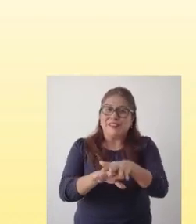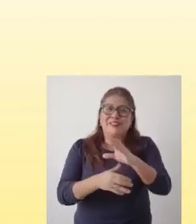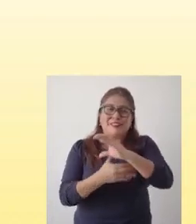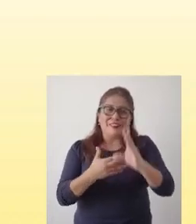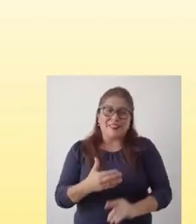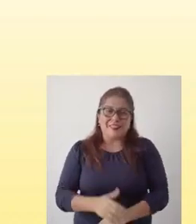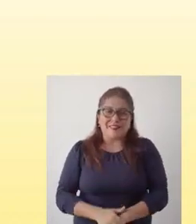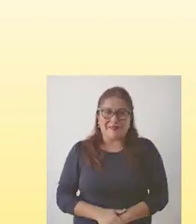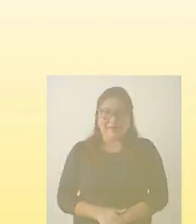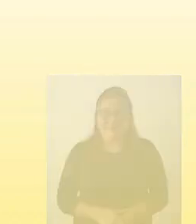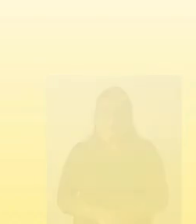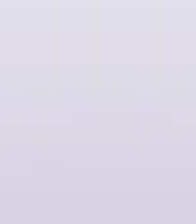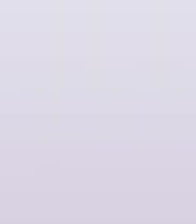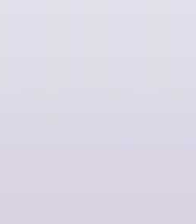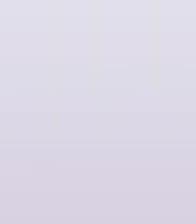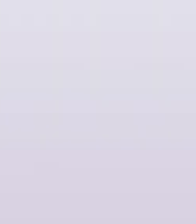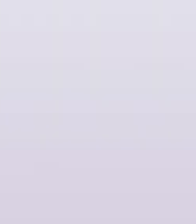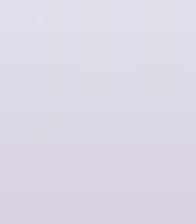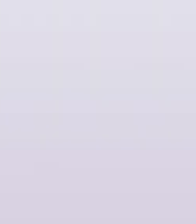inclusión del CONADIS.